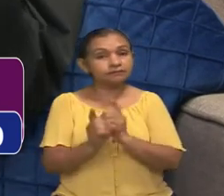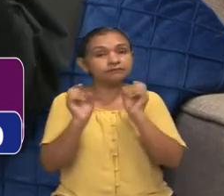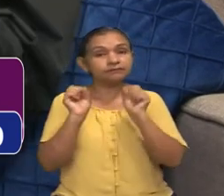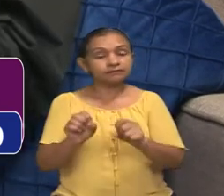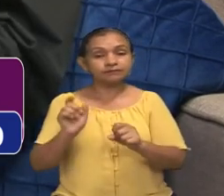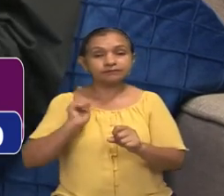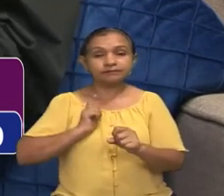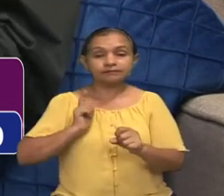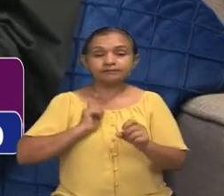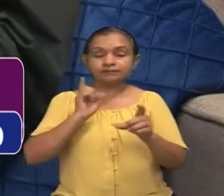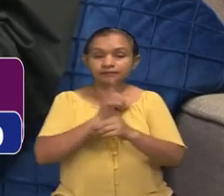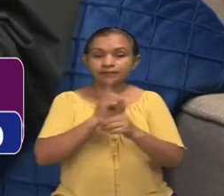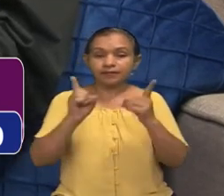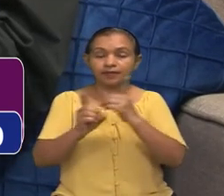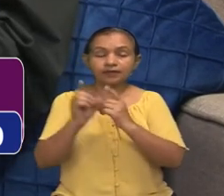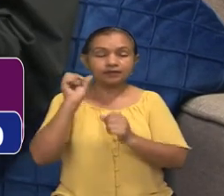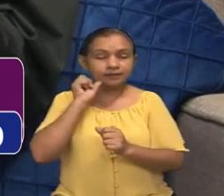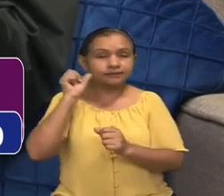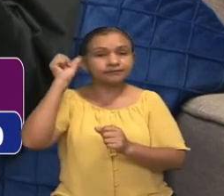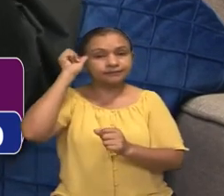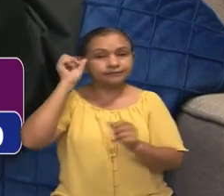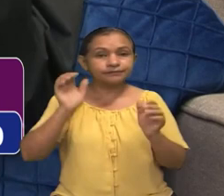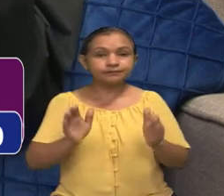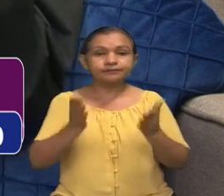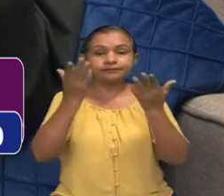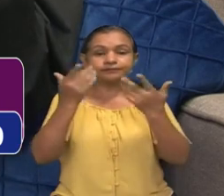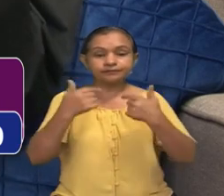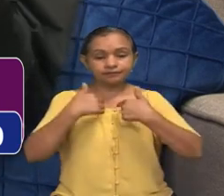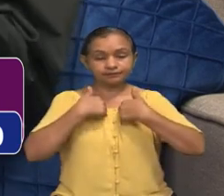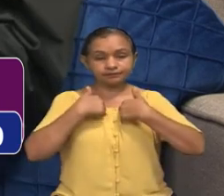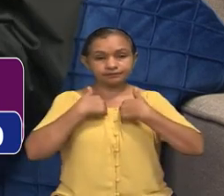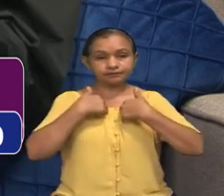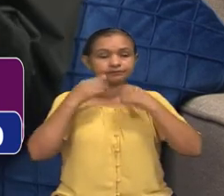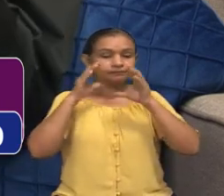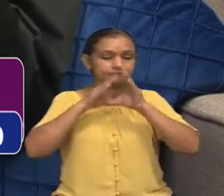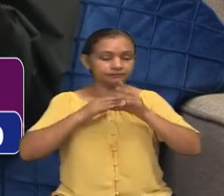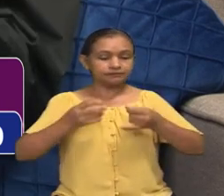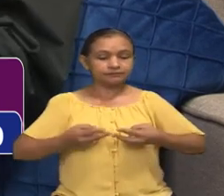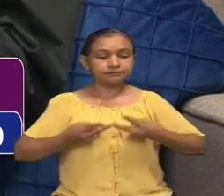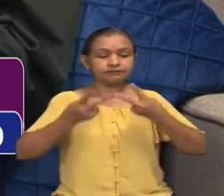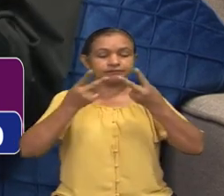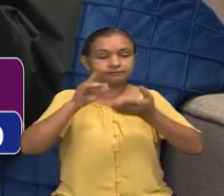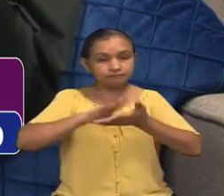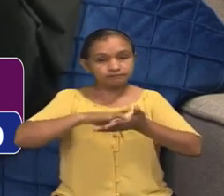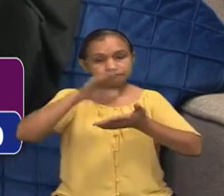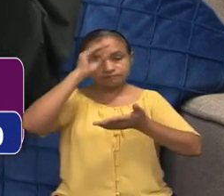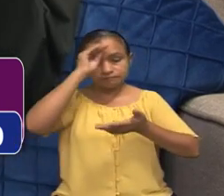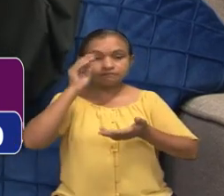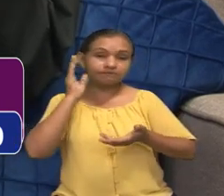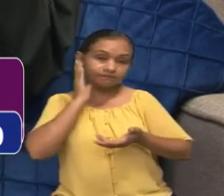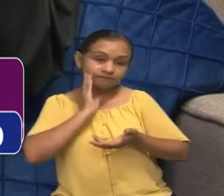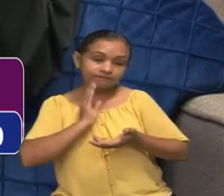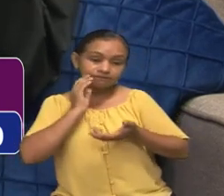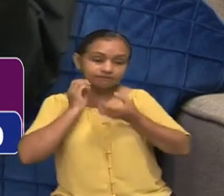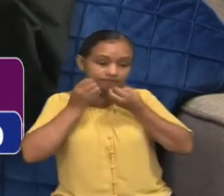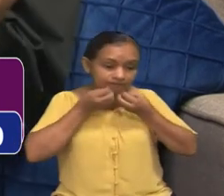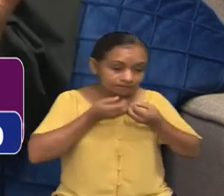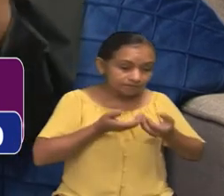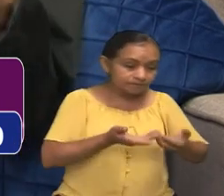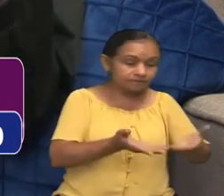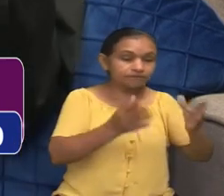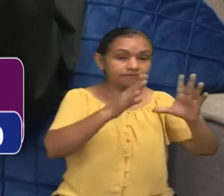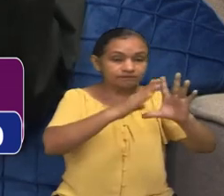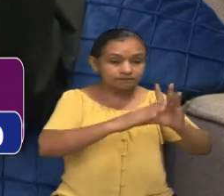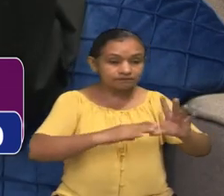Entonces, parte de los deberes de los adultos mayores es transmitir sus historias de vida, sus aprendizajes, los